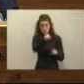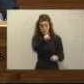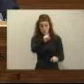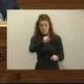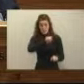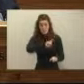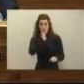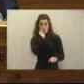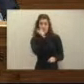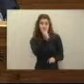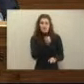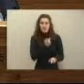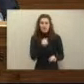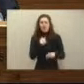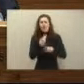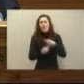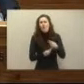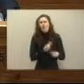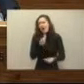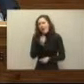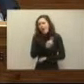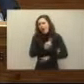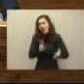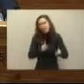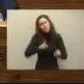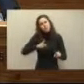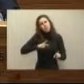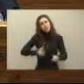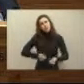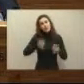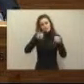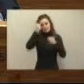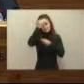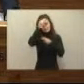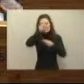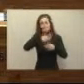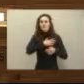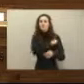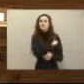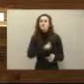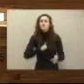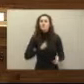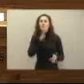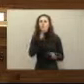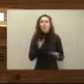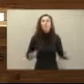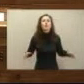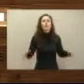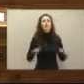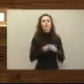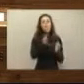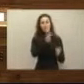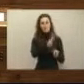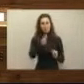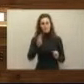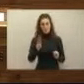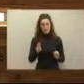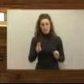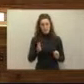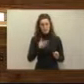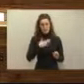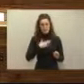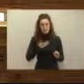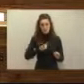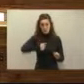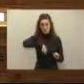No lo haré. No le voy a dar ese gusto. Esto quedará para mi reflexión particular. Porque el Grupo Parlamentario Popular, a nuestro grupo